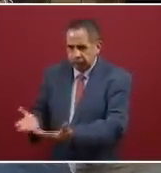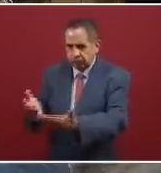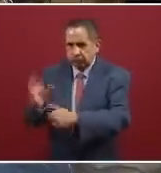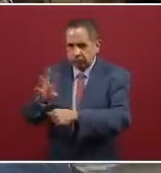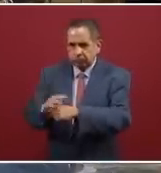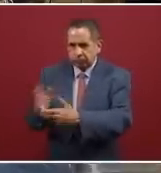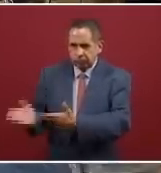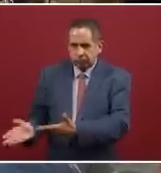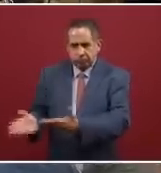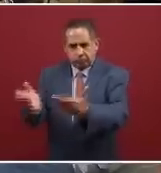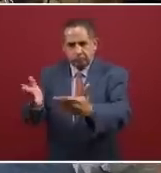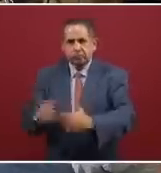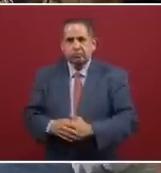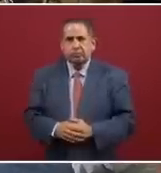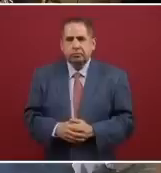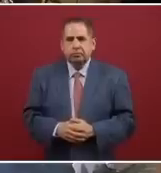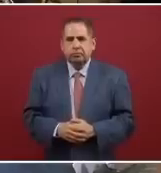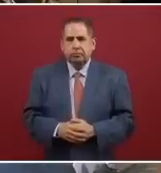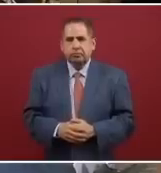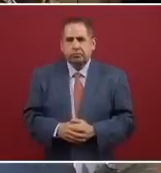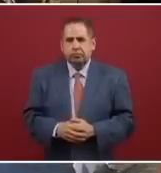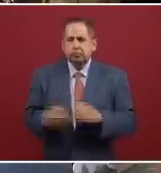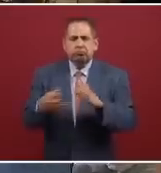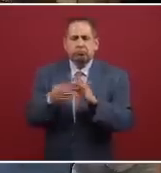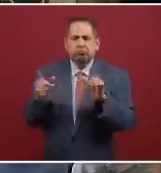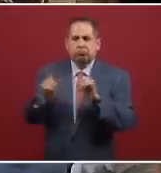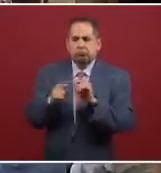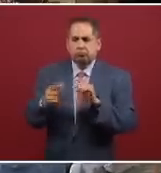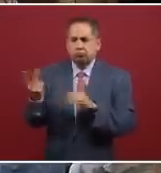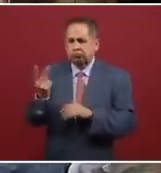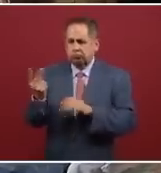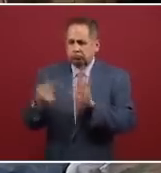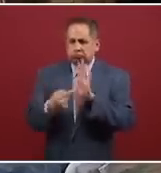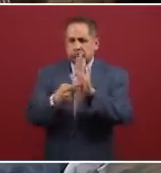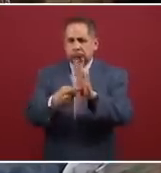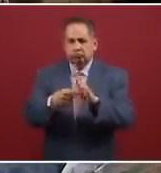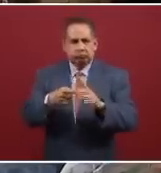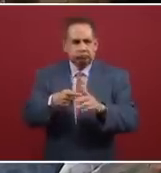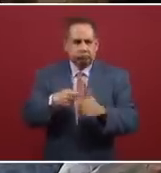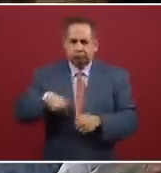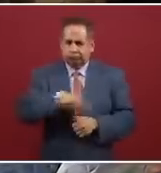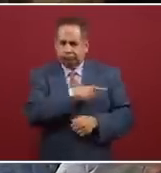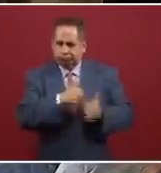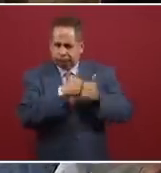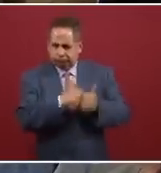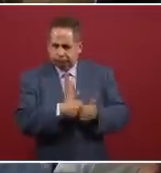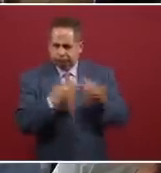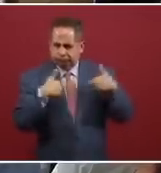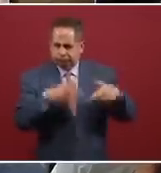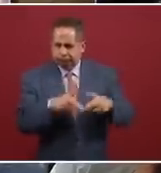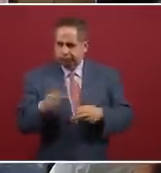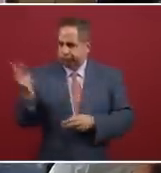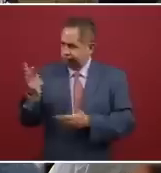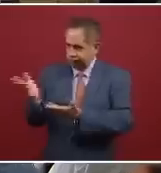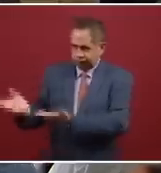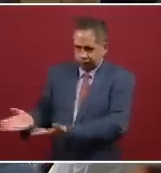favor porque nada más nos ya que nos quedamos a representarlos